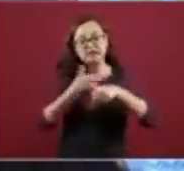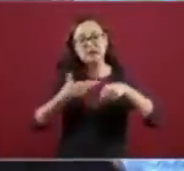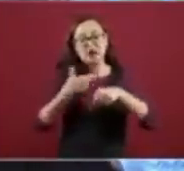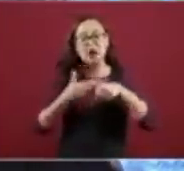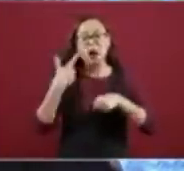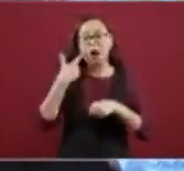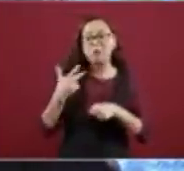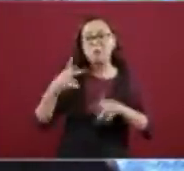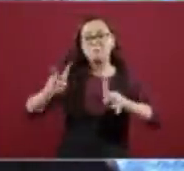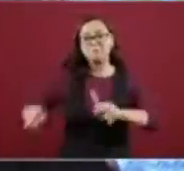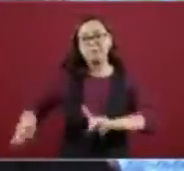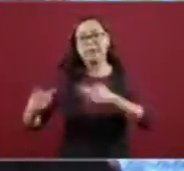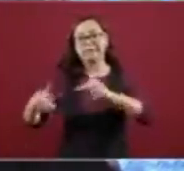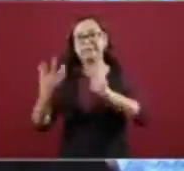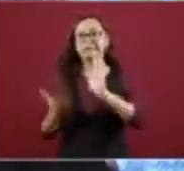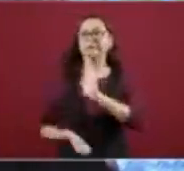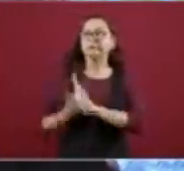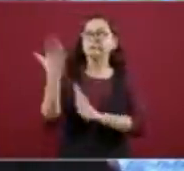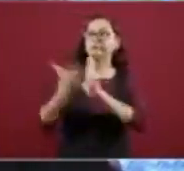avalú,